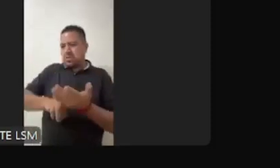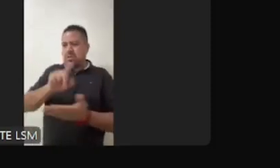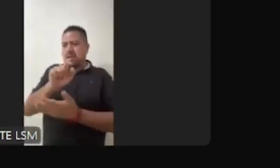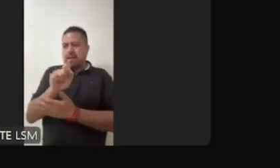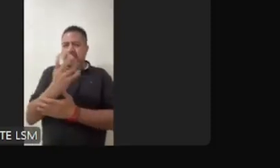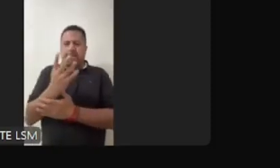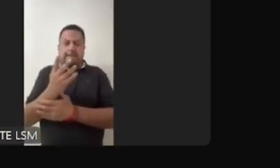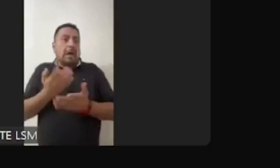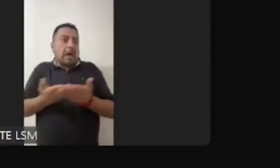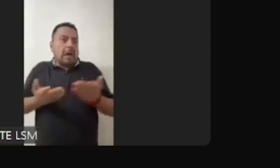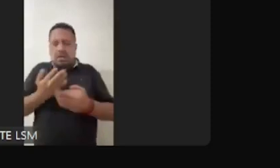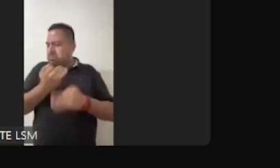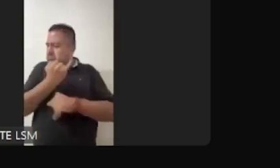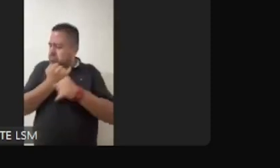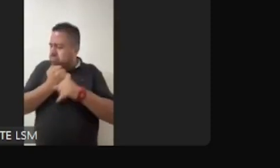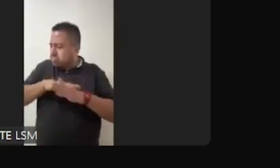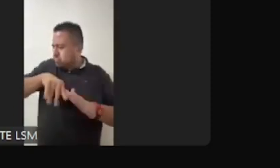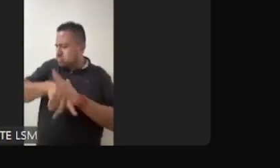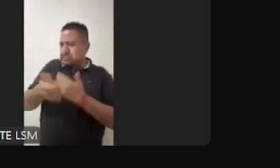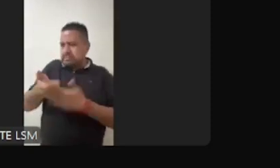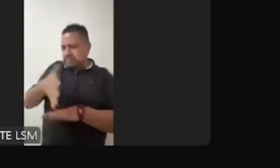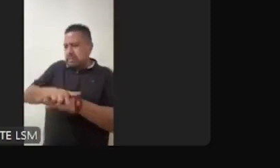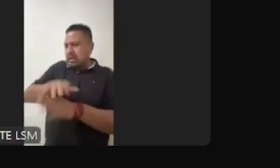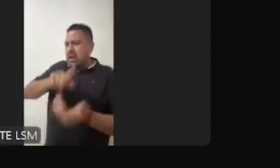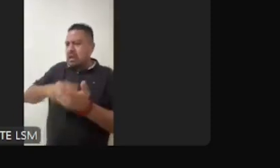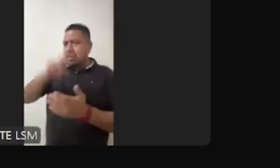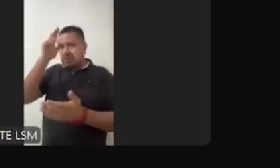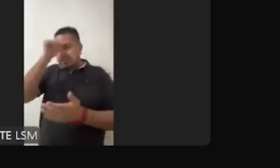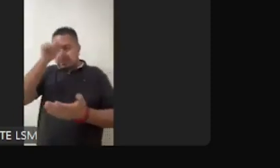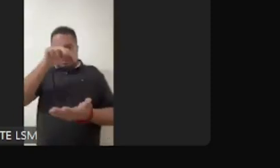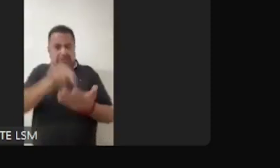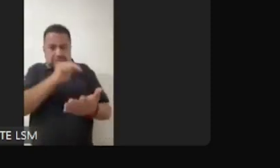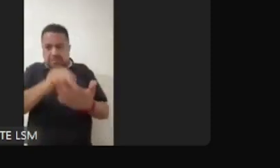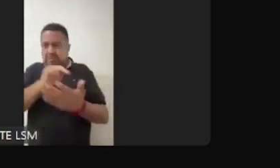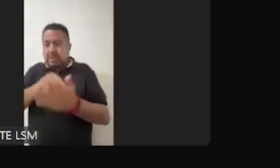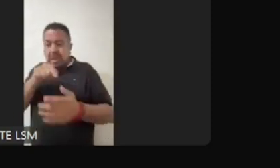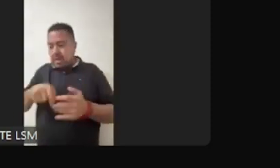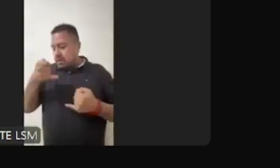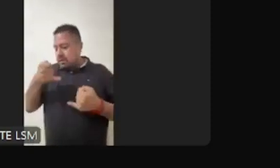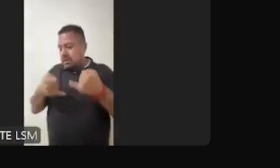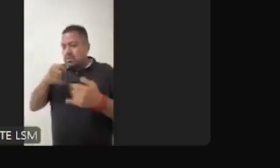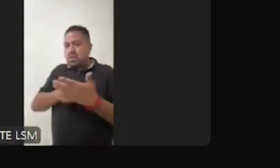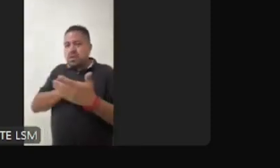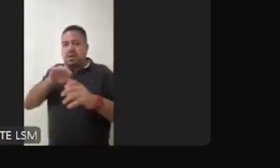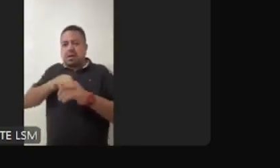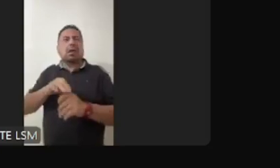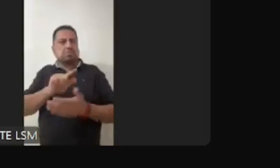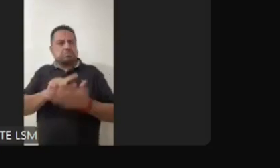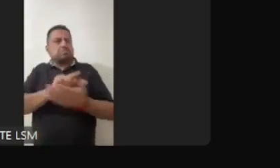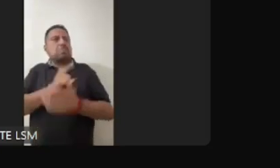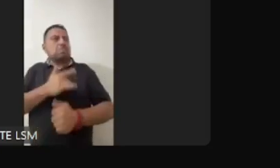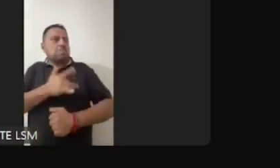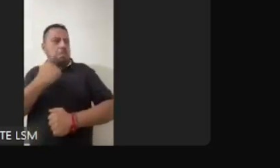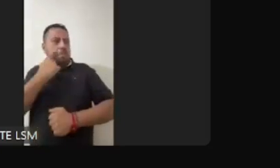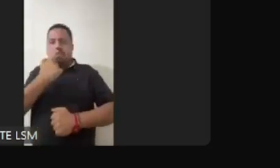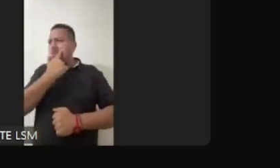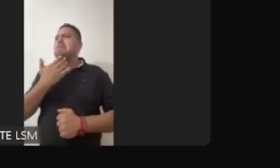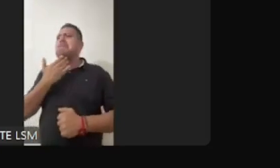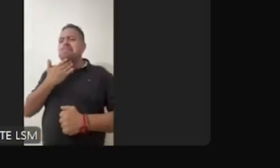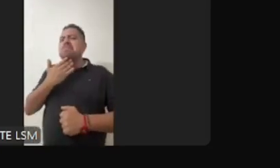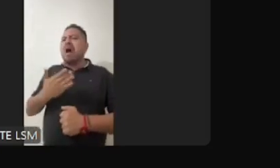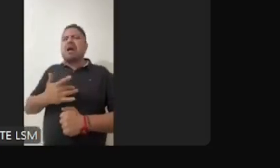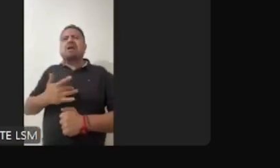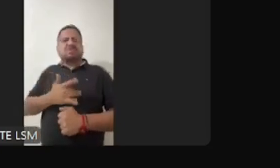bien del Análisis integral a los mencionados convenios este tribunal electoral encuentra legalmente satisfechas las formalidades y exigencias